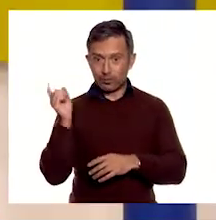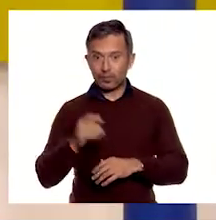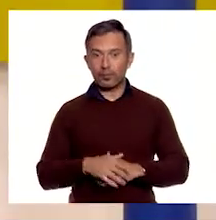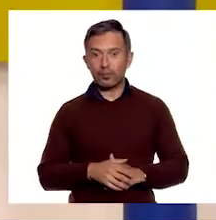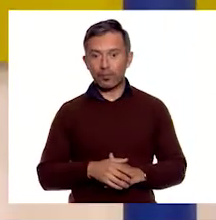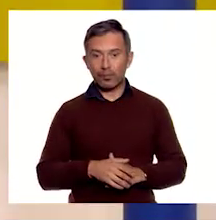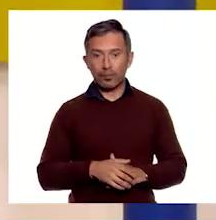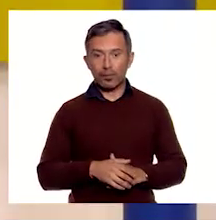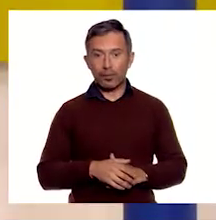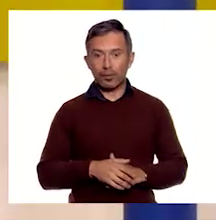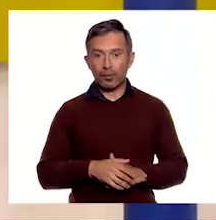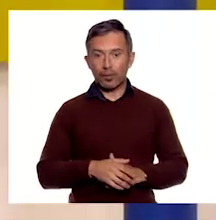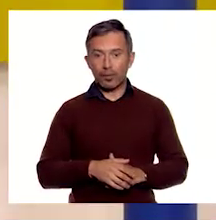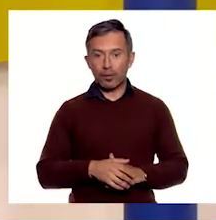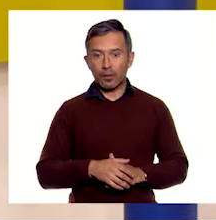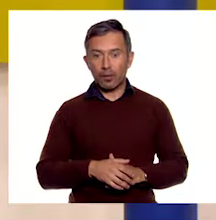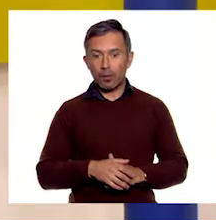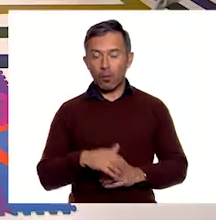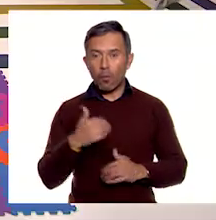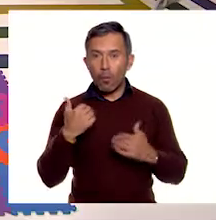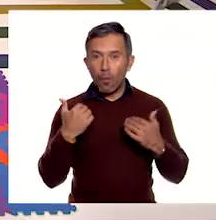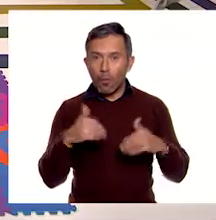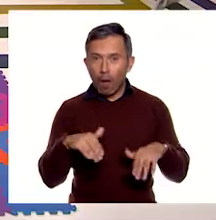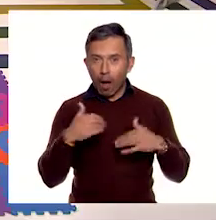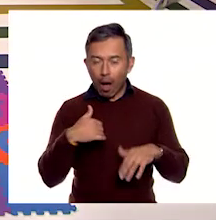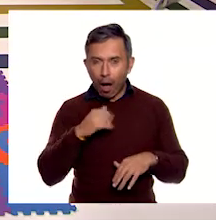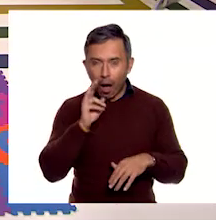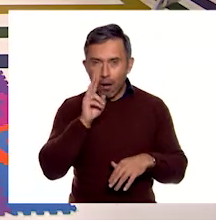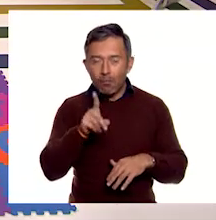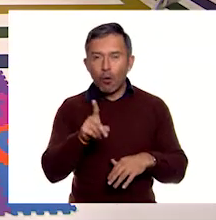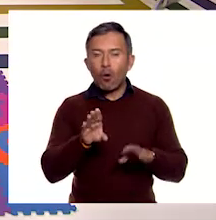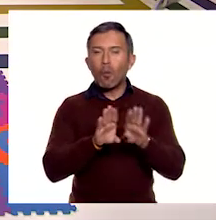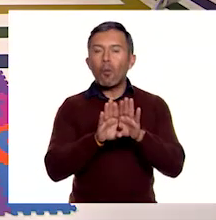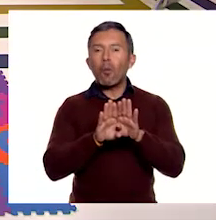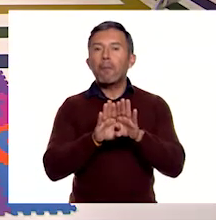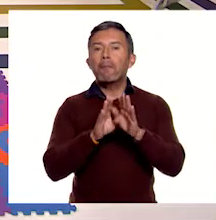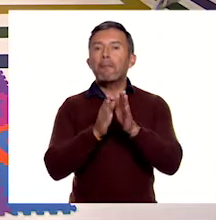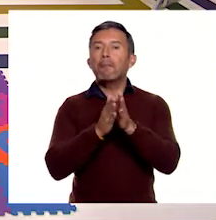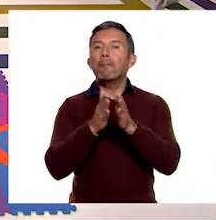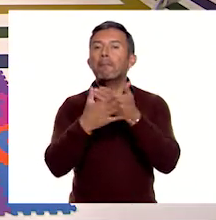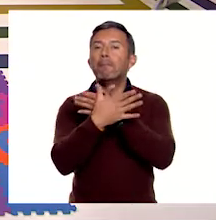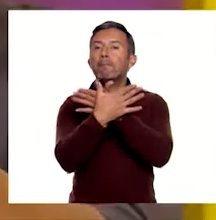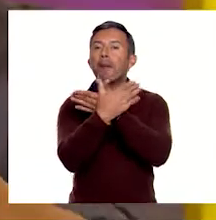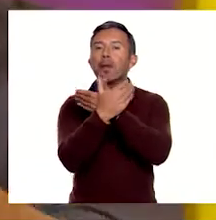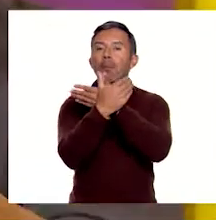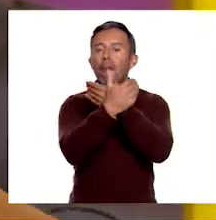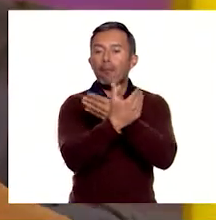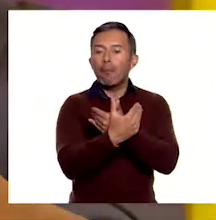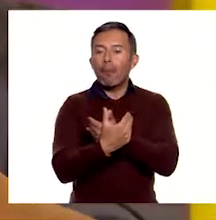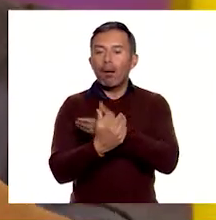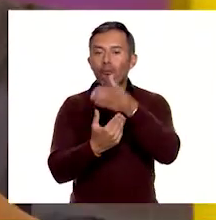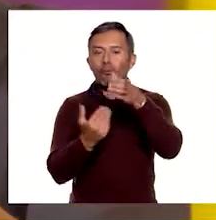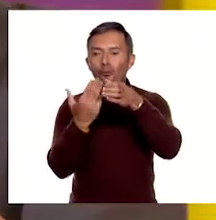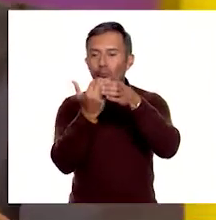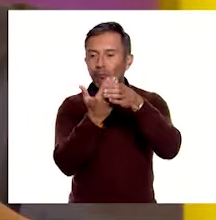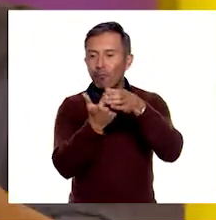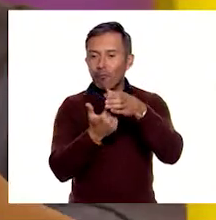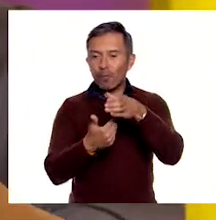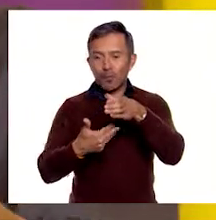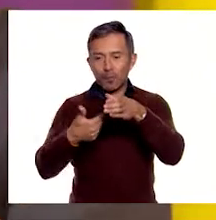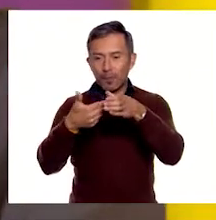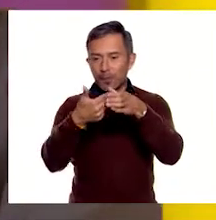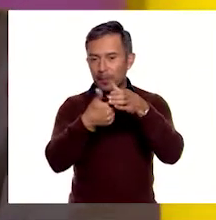a aparecer. Están viendo, la mariposa está como que encerrada. En una sola. Las dos imágenes van a